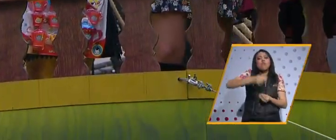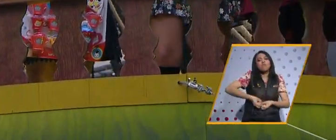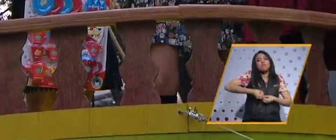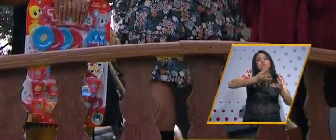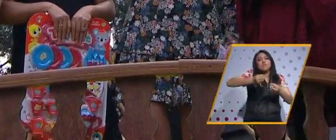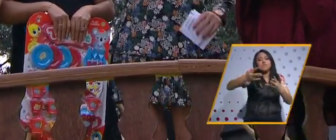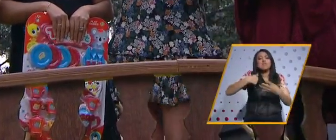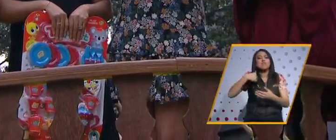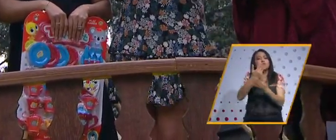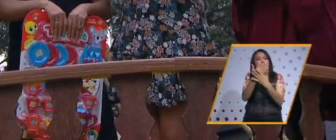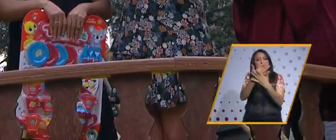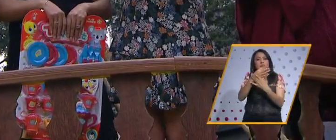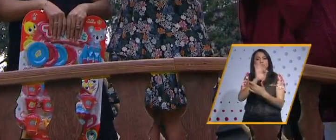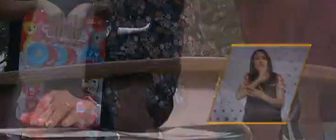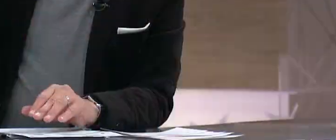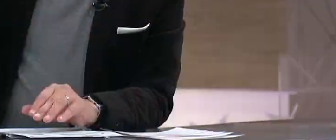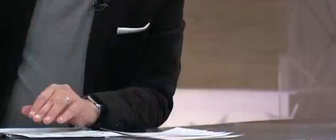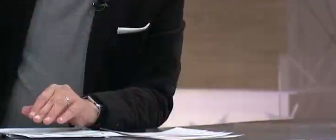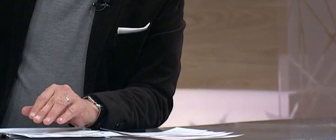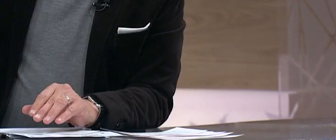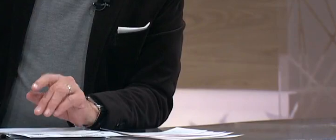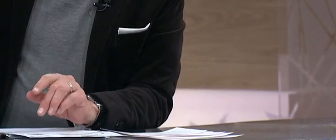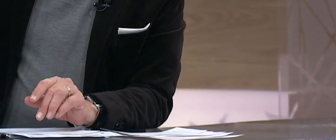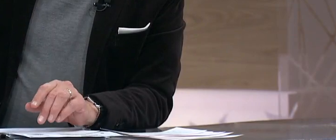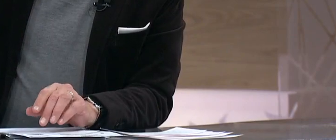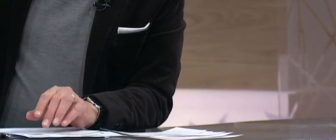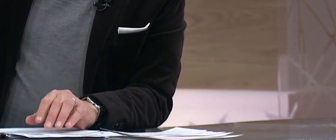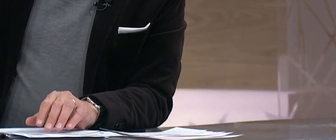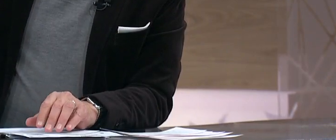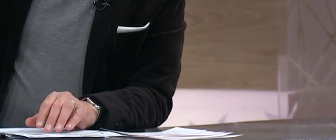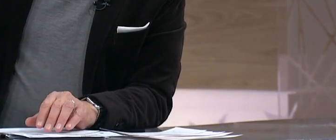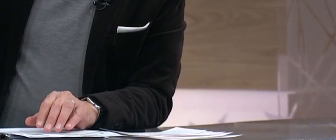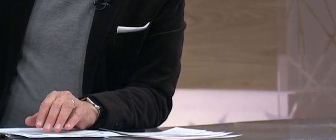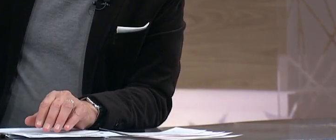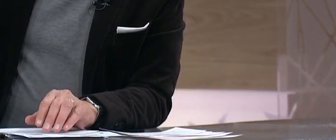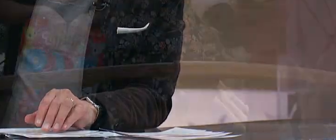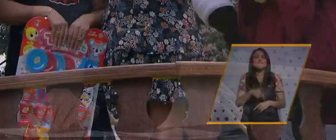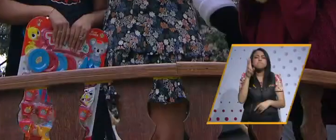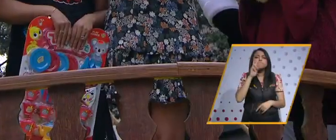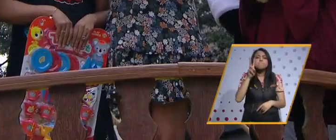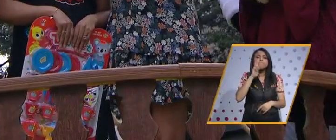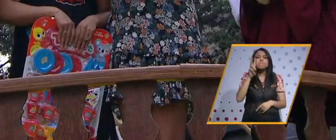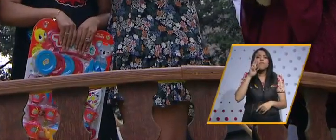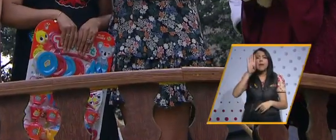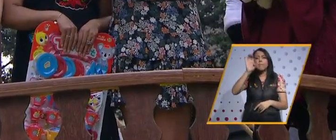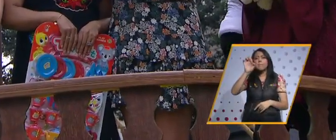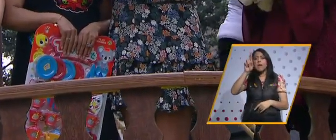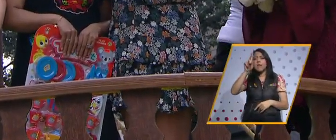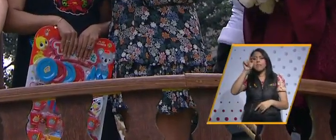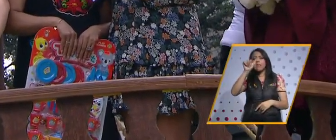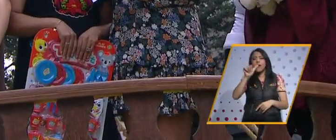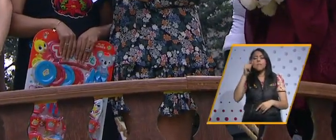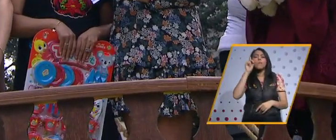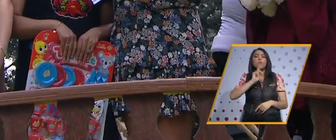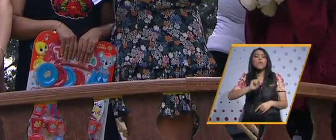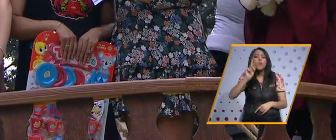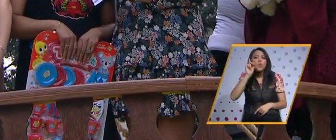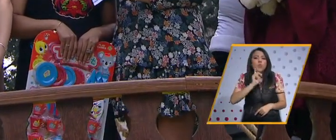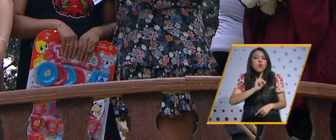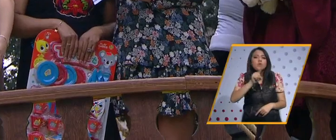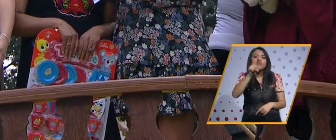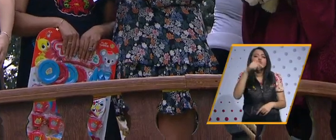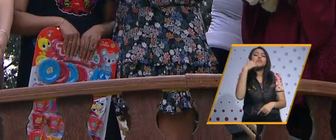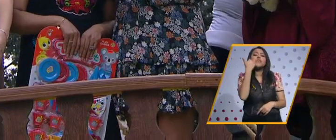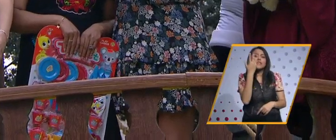Hombre, que ya se han embarcado, con nosotros, hombre. Oye, aquí, y Berta. Dígame, señor. Mi niña, te voy a